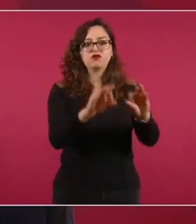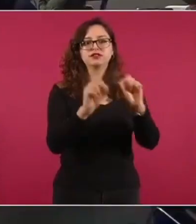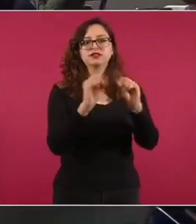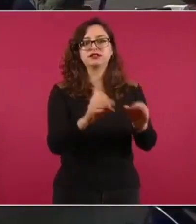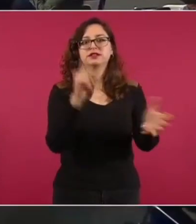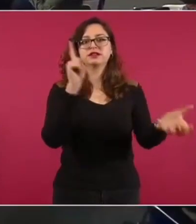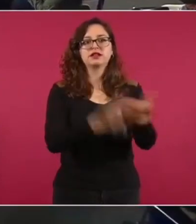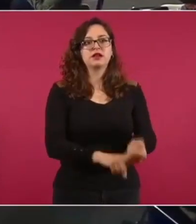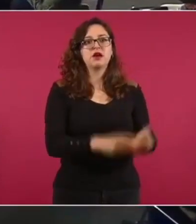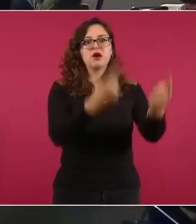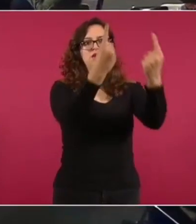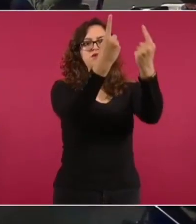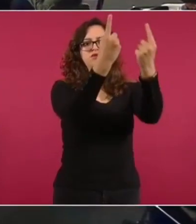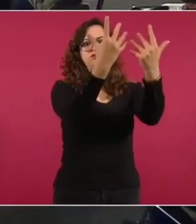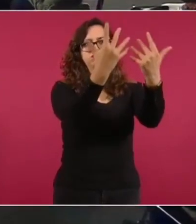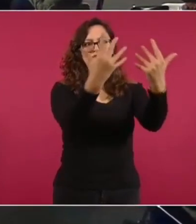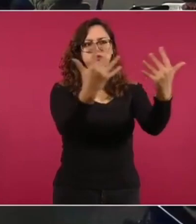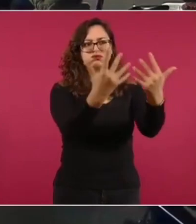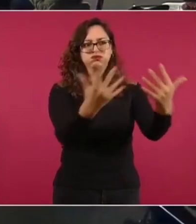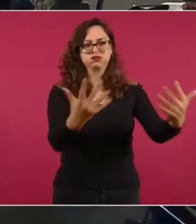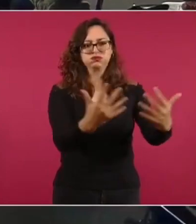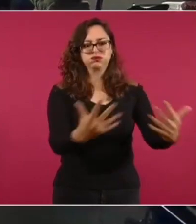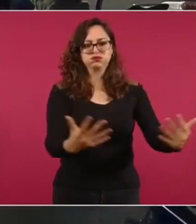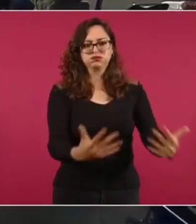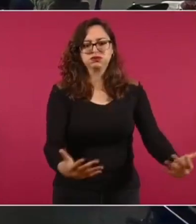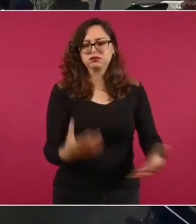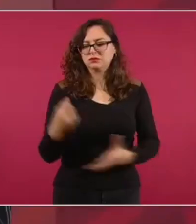presupuesto y no le llega a la gente.